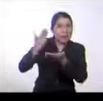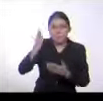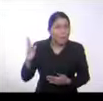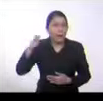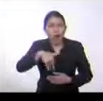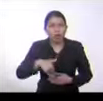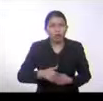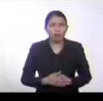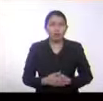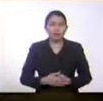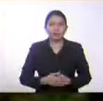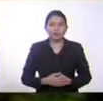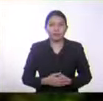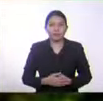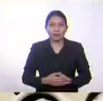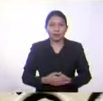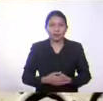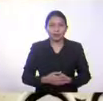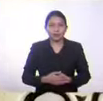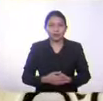coatíes!